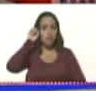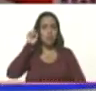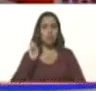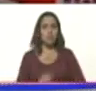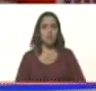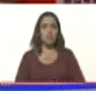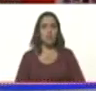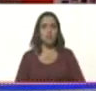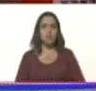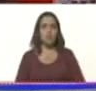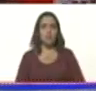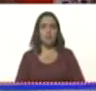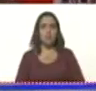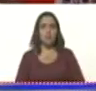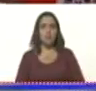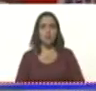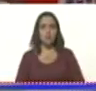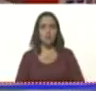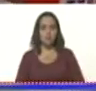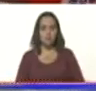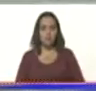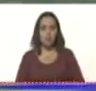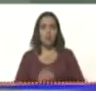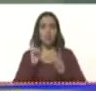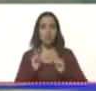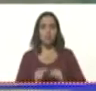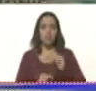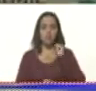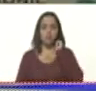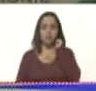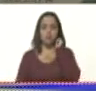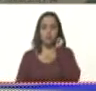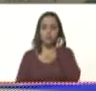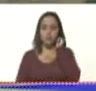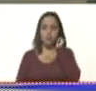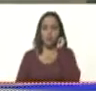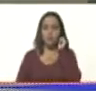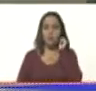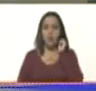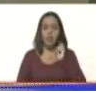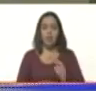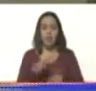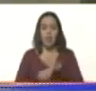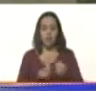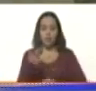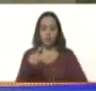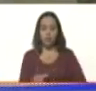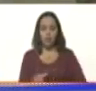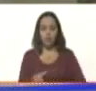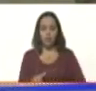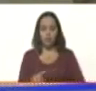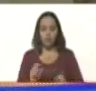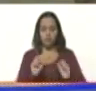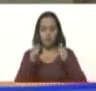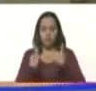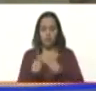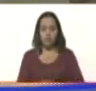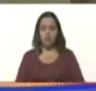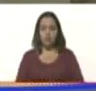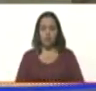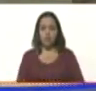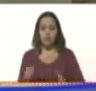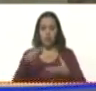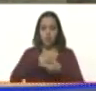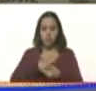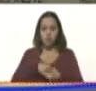llaman auxiliares auditivas. Y además se ha instalado hoy, a partir de hoy, estamos viendo que se incorpora